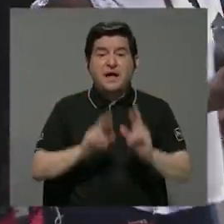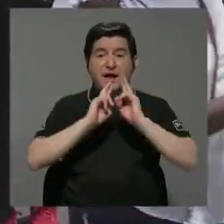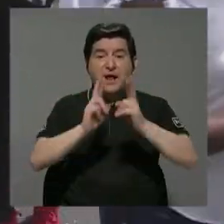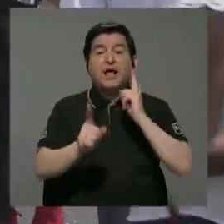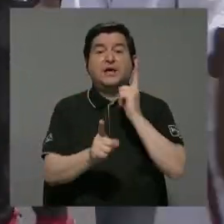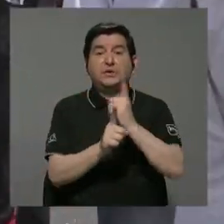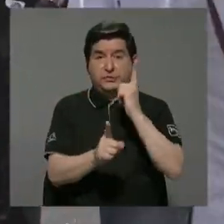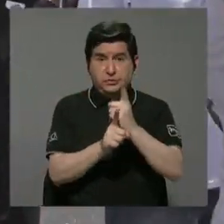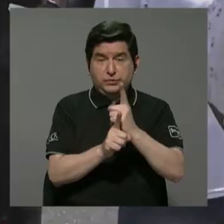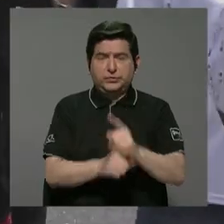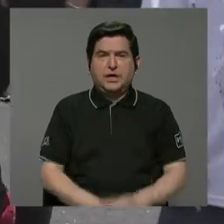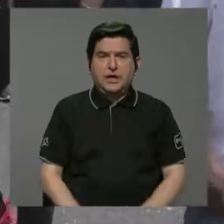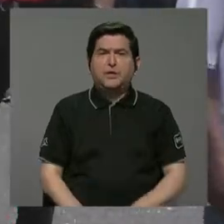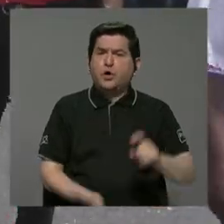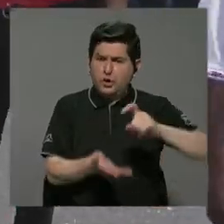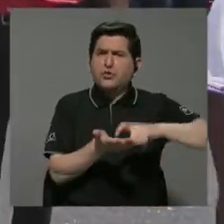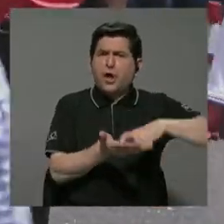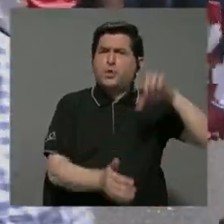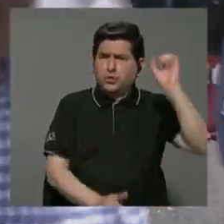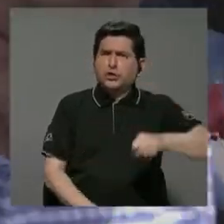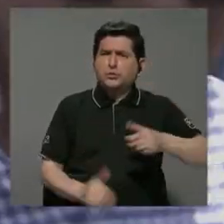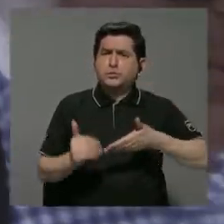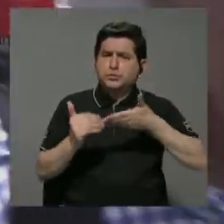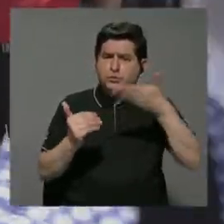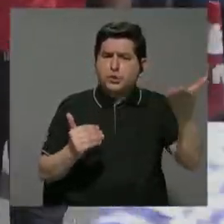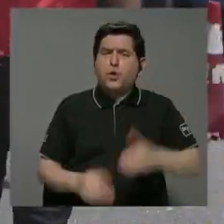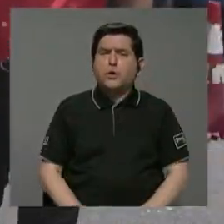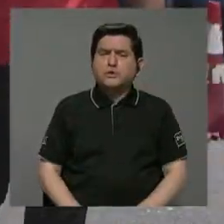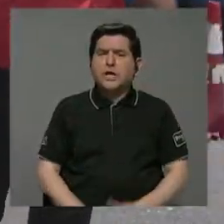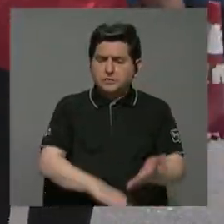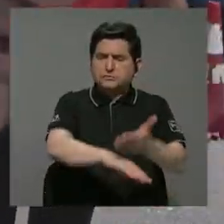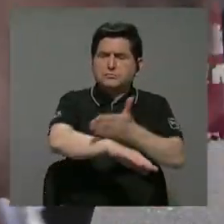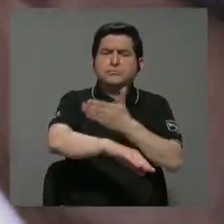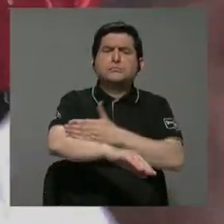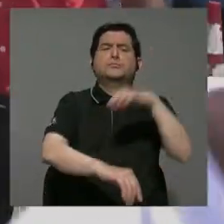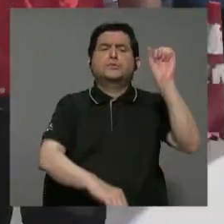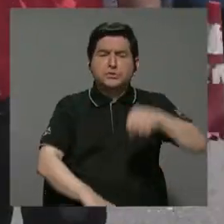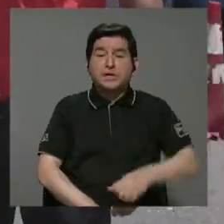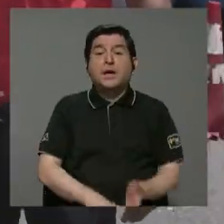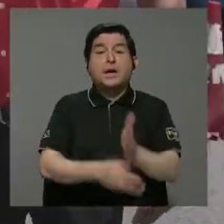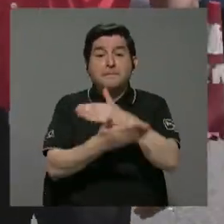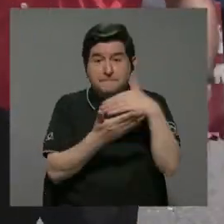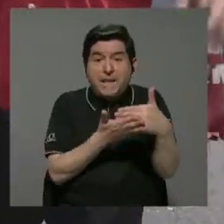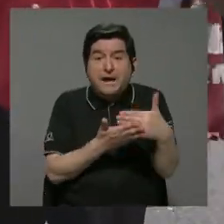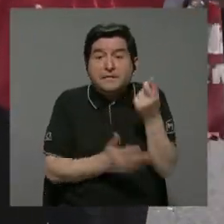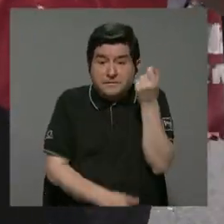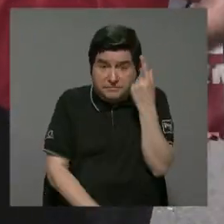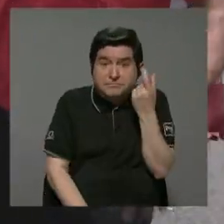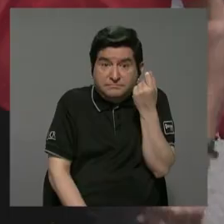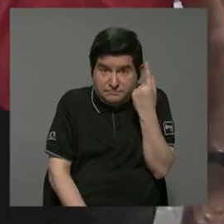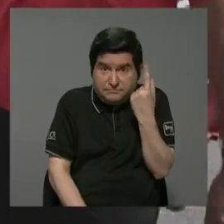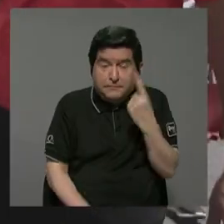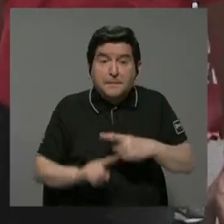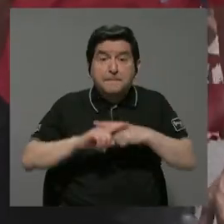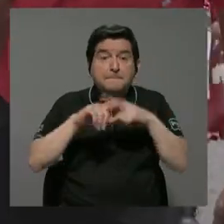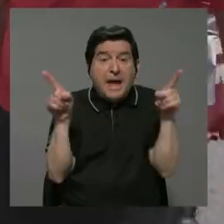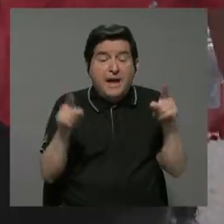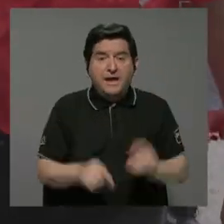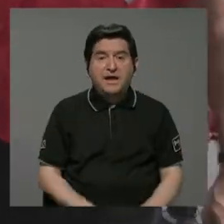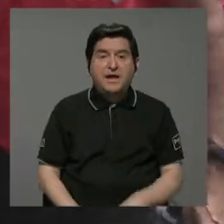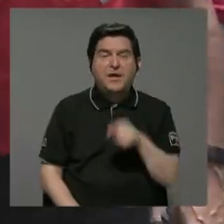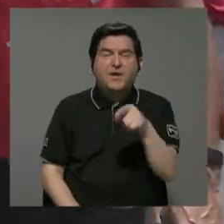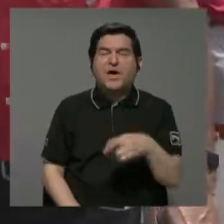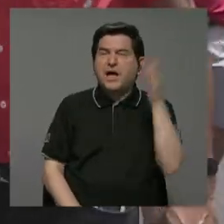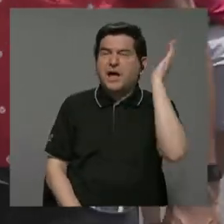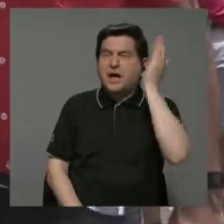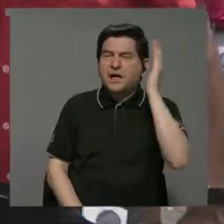dejar. Por supuesto que hay deudas, por supuesto que hay cosas que hay que mejorar, creo que eso es parte también de entenderlo. Lo que pasa es que la narrativa lo